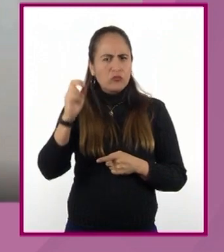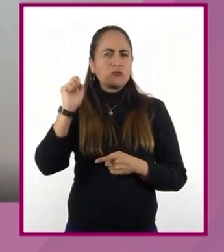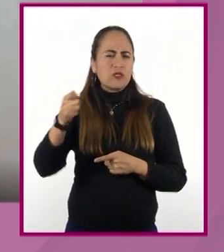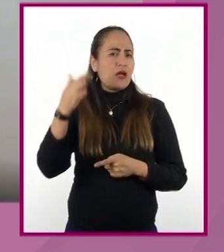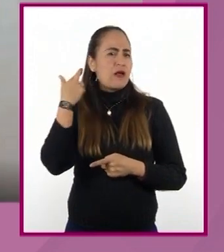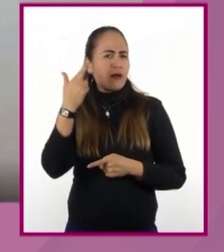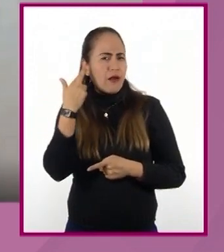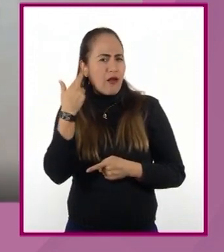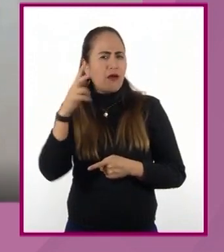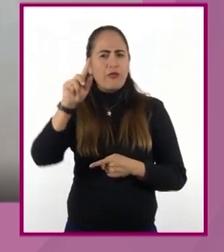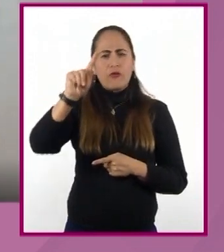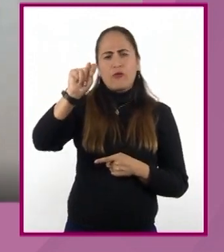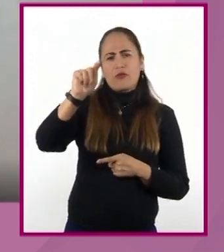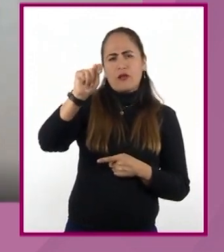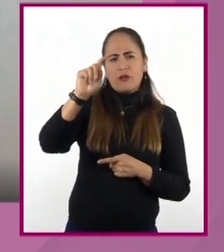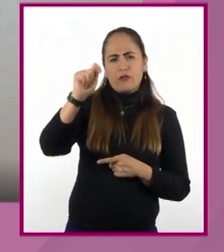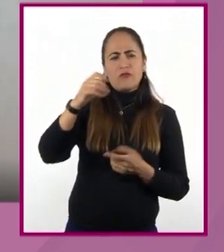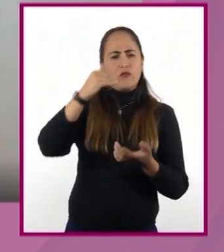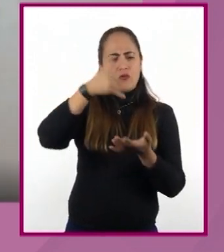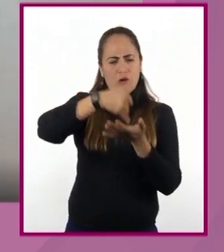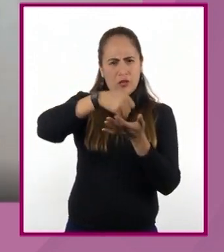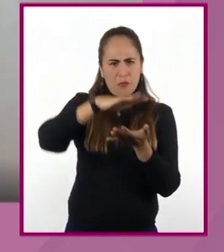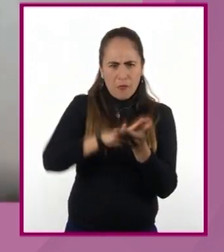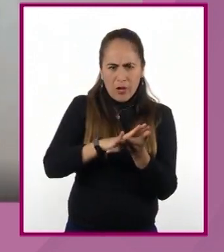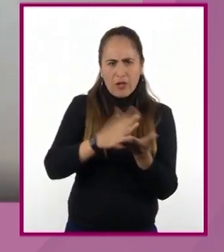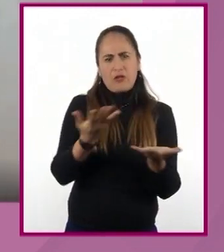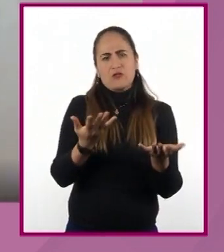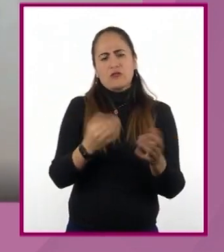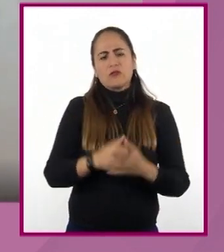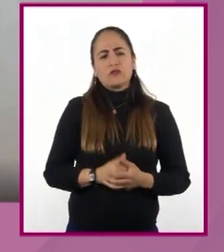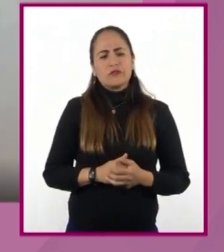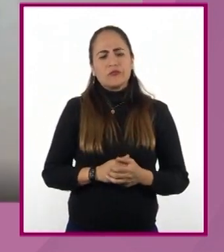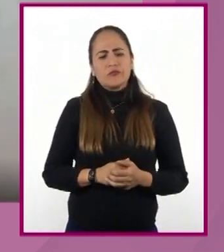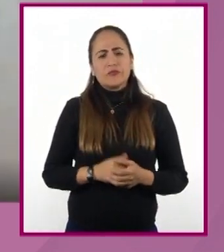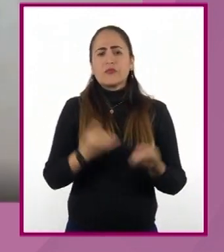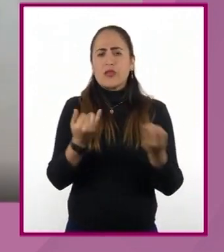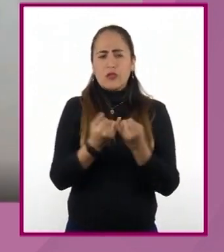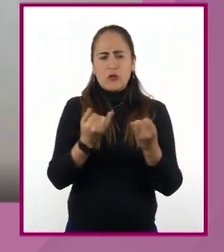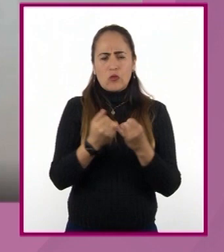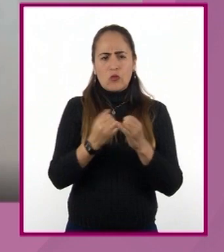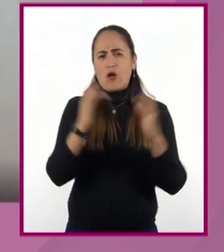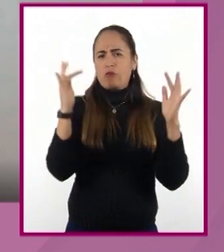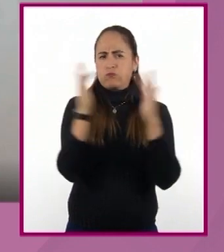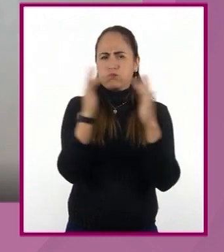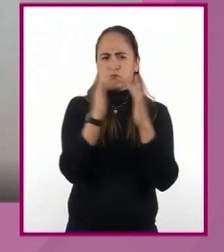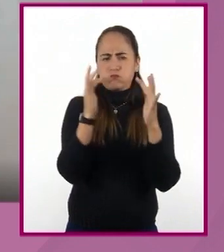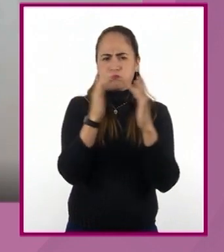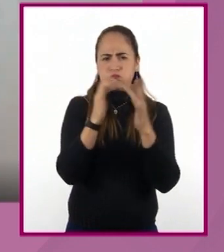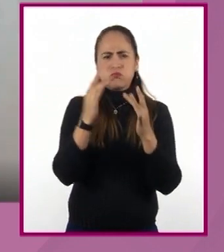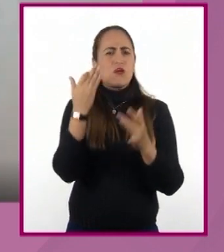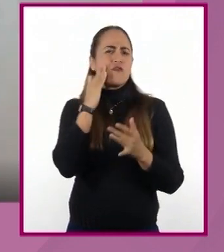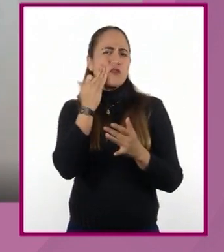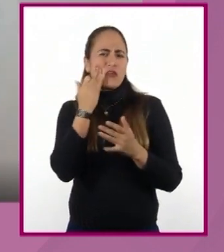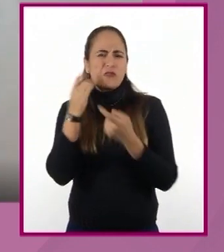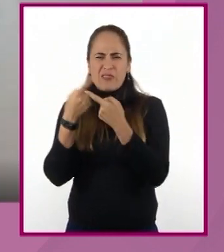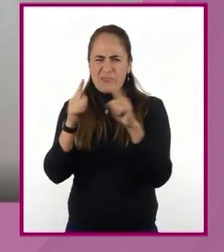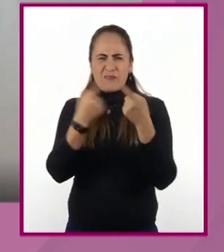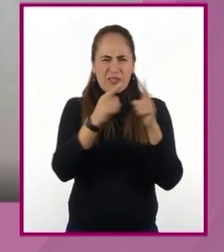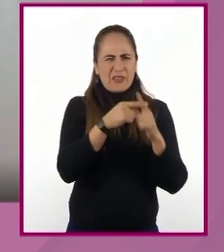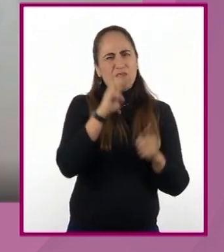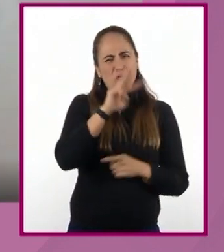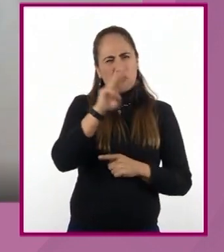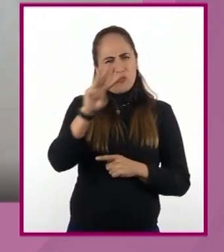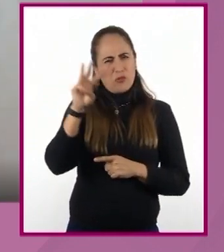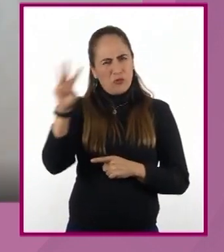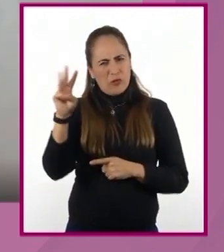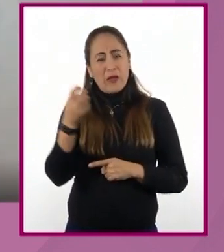la televisión, los impresos, en este caso pues los medios digitales como las redes sociales, las páginas web, todo